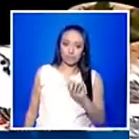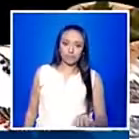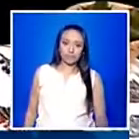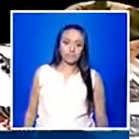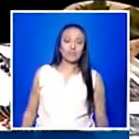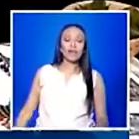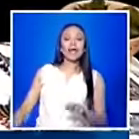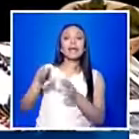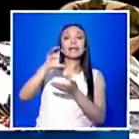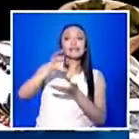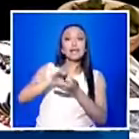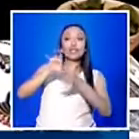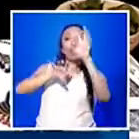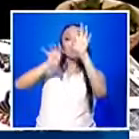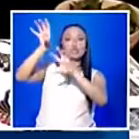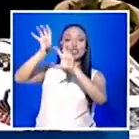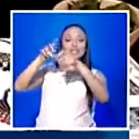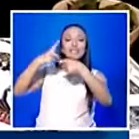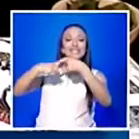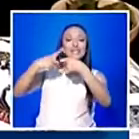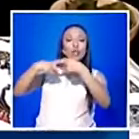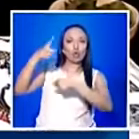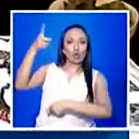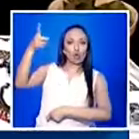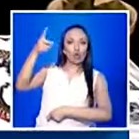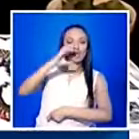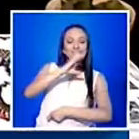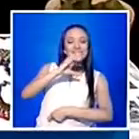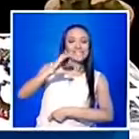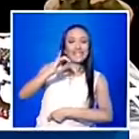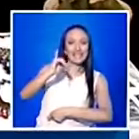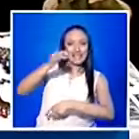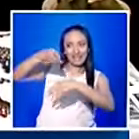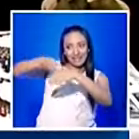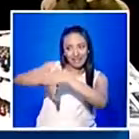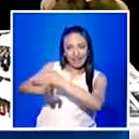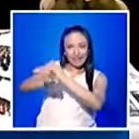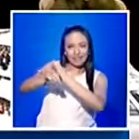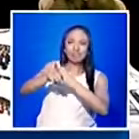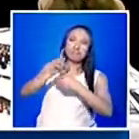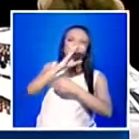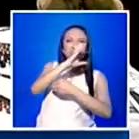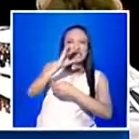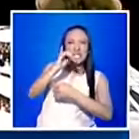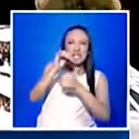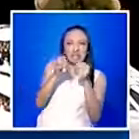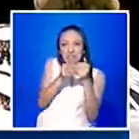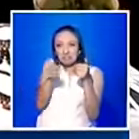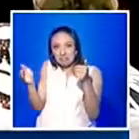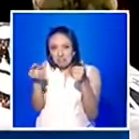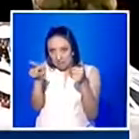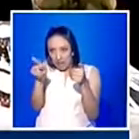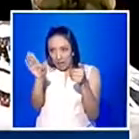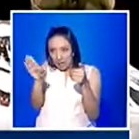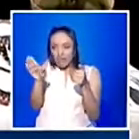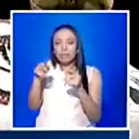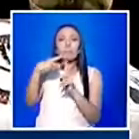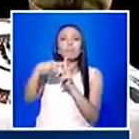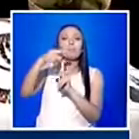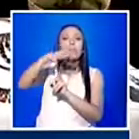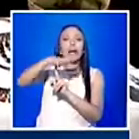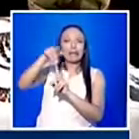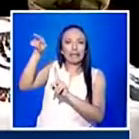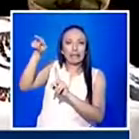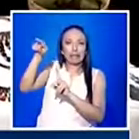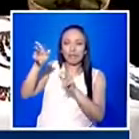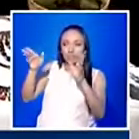de Exposiciones Quito, en el norte de la capital. La entrada es completamente gratuita y aquí tenemos justamente a la delegación que nos va a contar